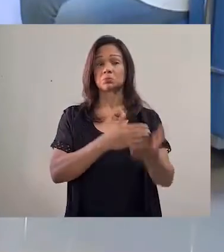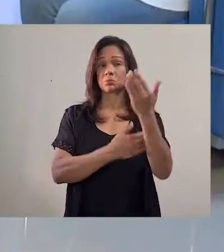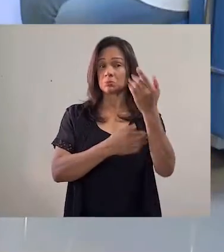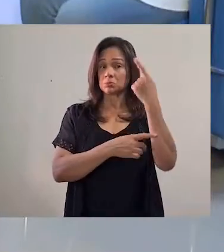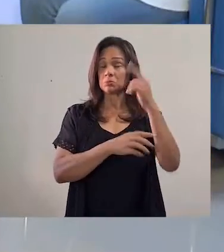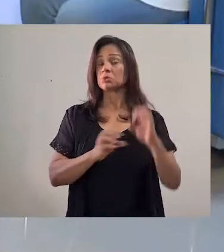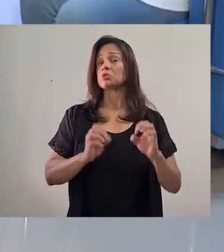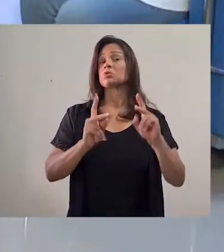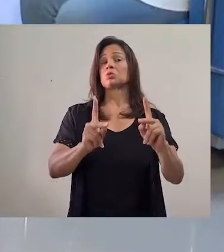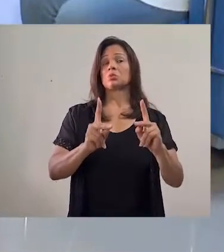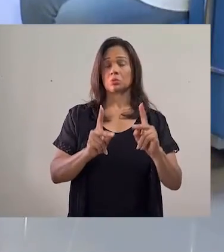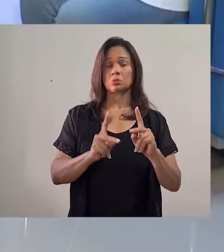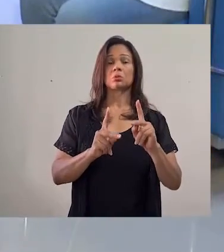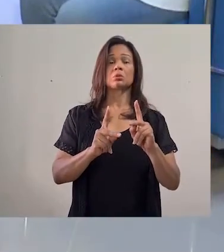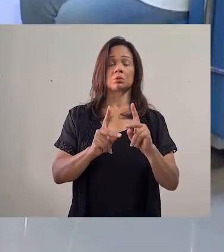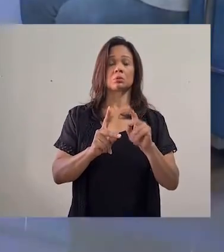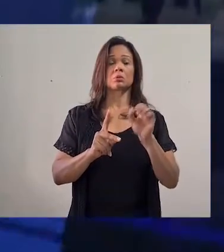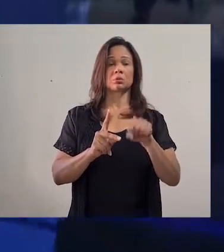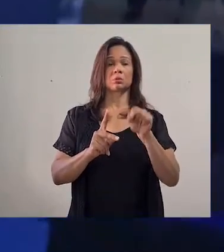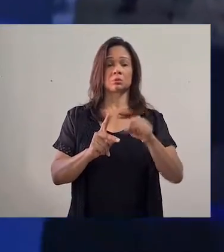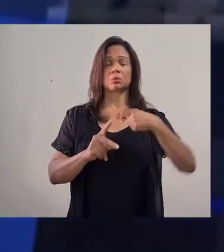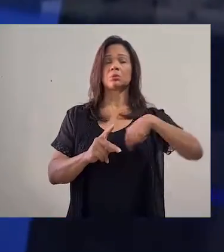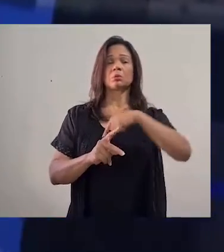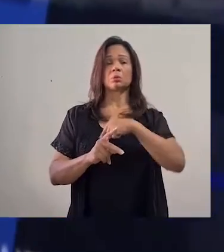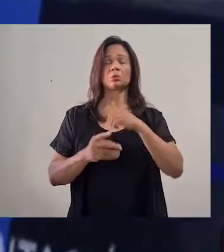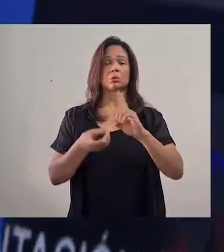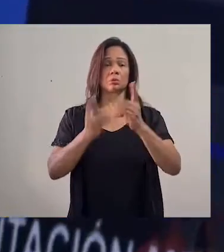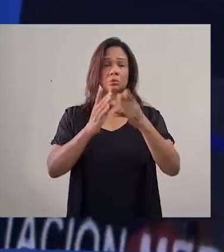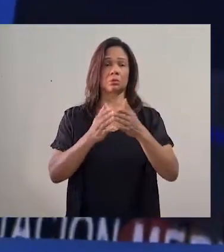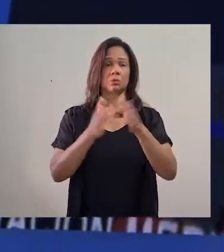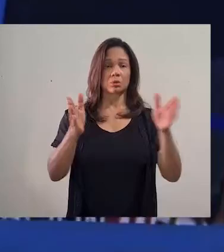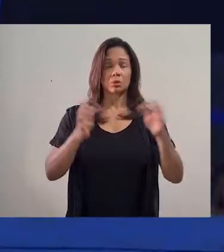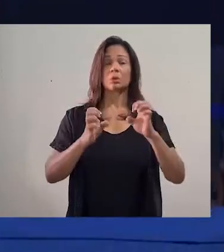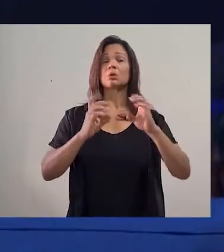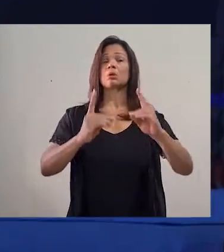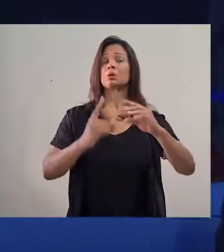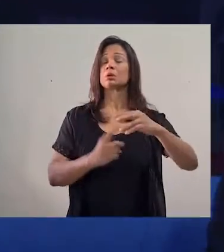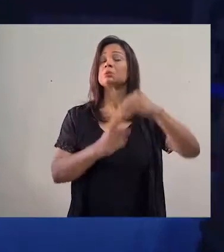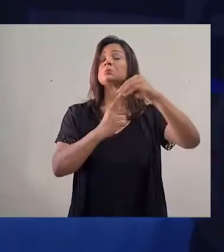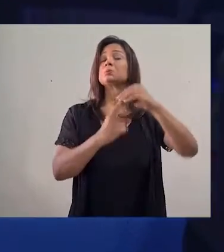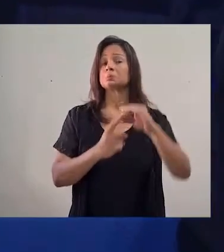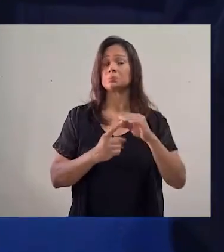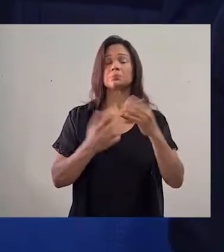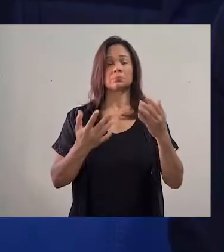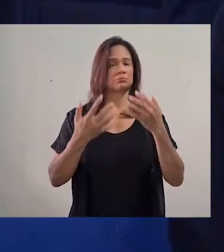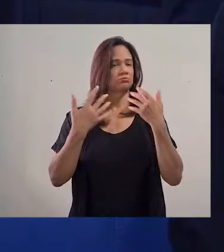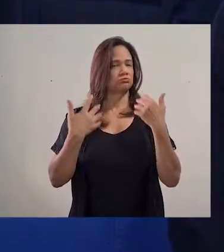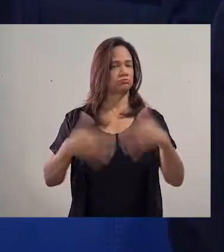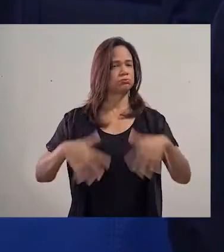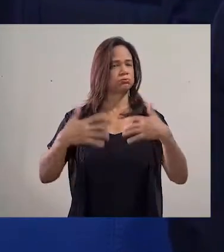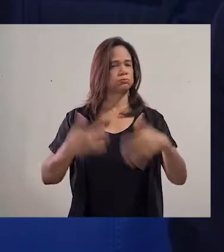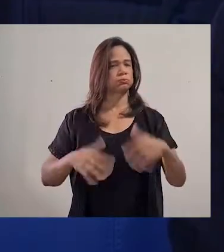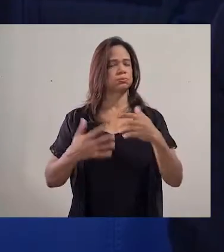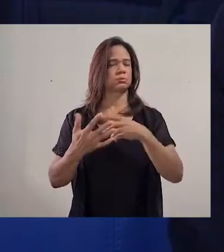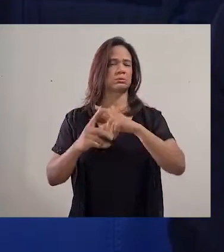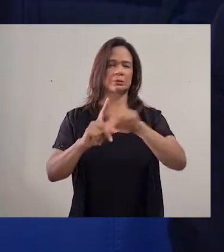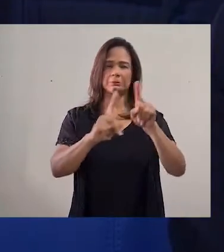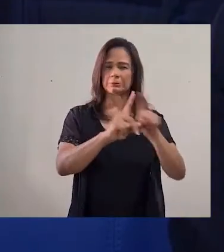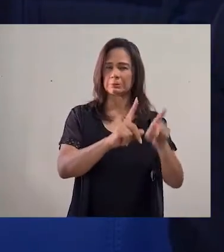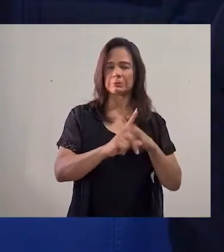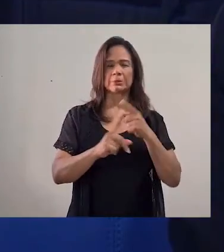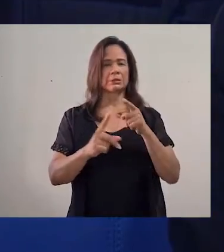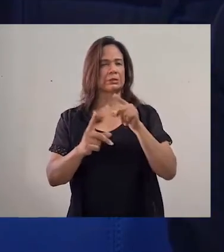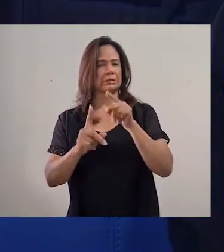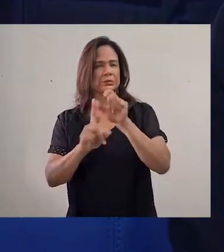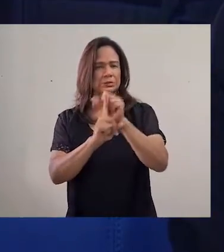días. Muchísimas gracias por la oportunidad, Yamilka. Nosotros como Dirección de Educación Especial realmente tenemos muchísimos